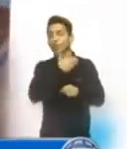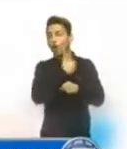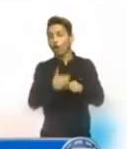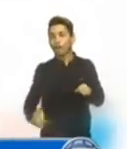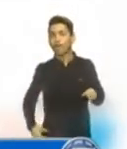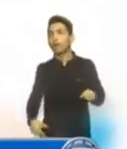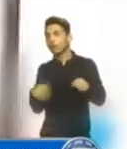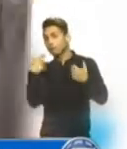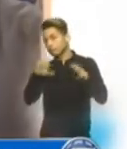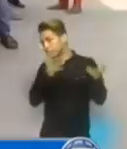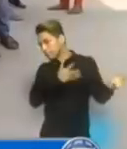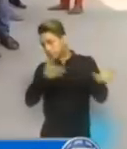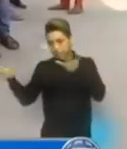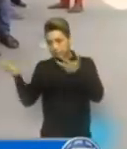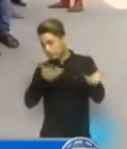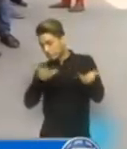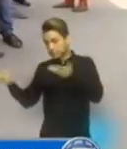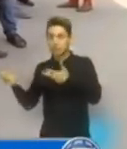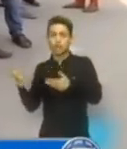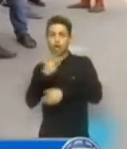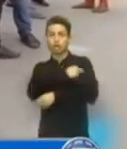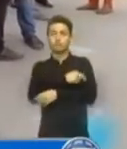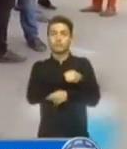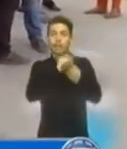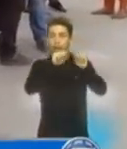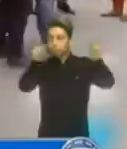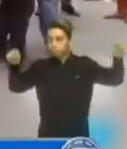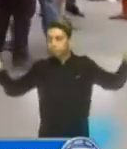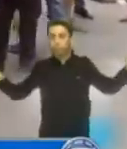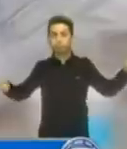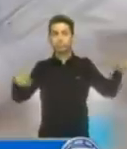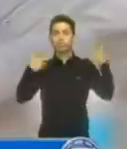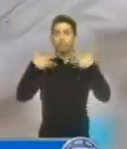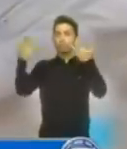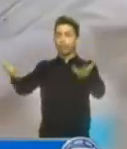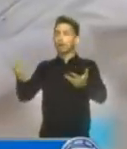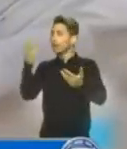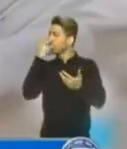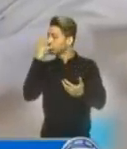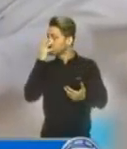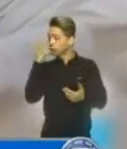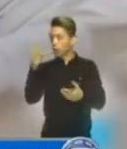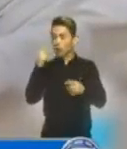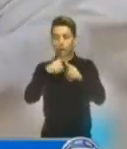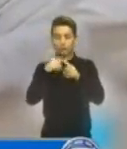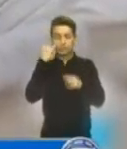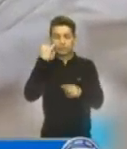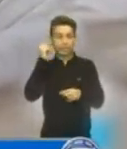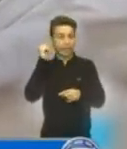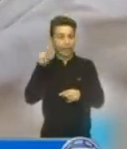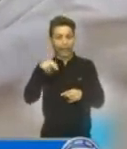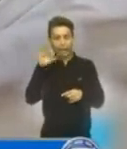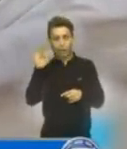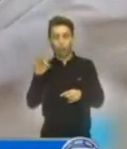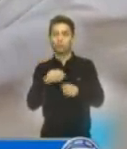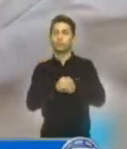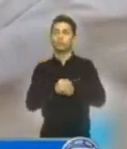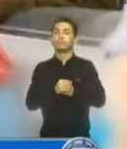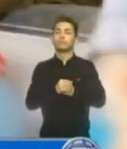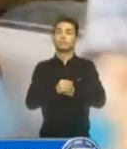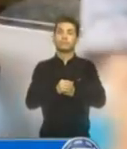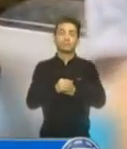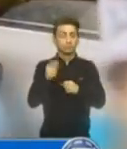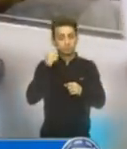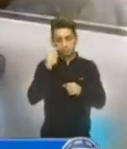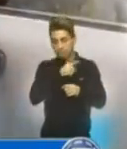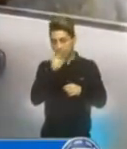con oxígeno para los hospitales situados en regiones remotas. También tienen que ser escoltados por las fuerzas del orden, buscando minimizar los